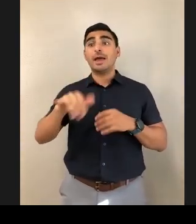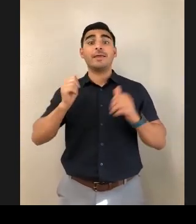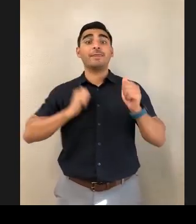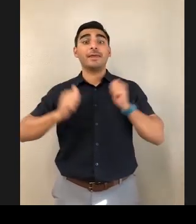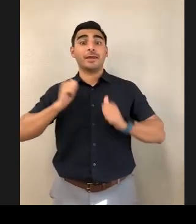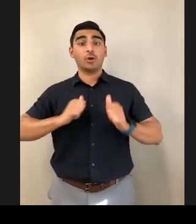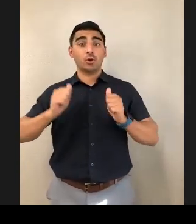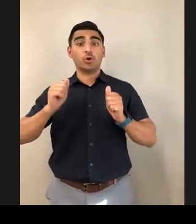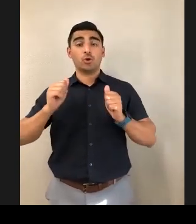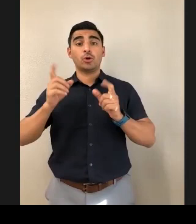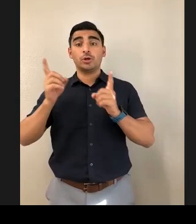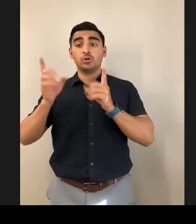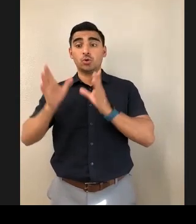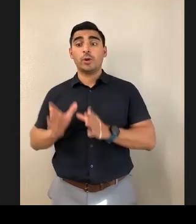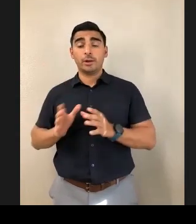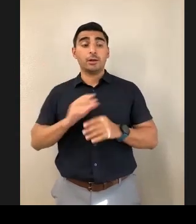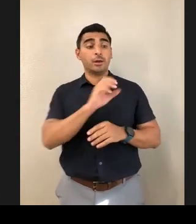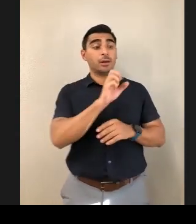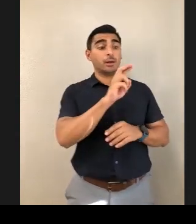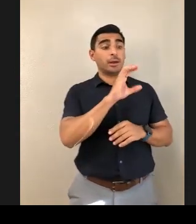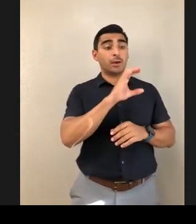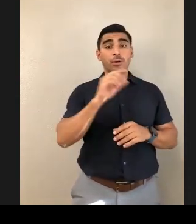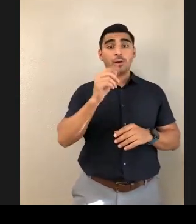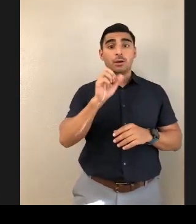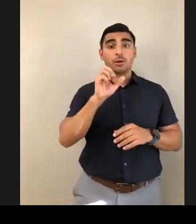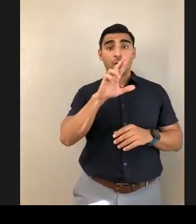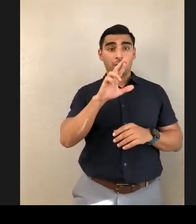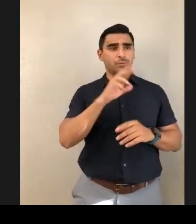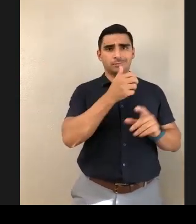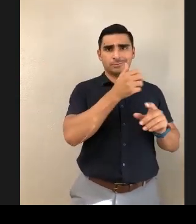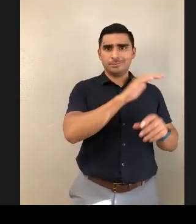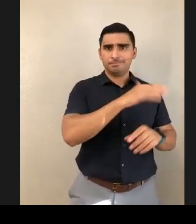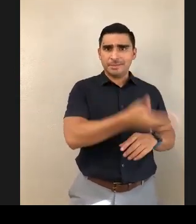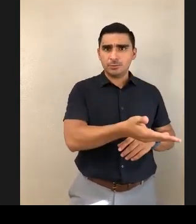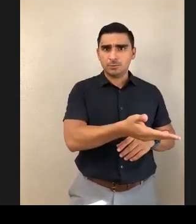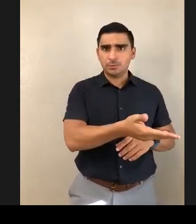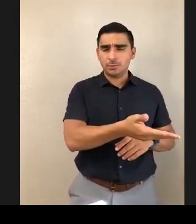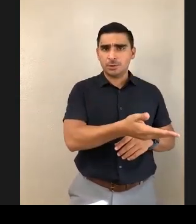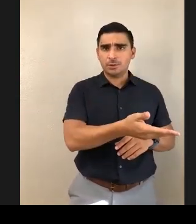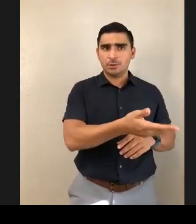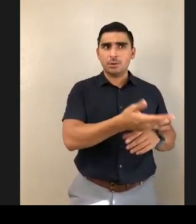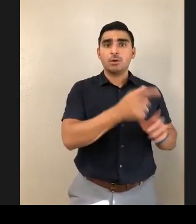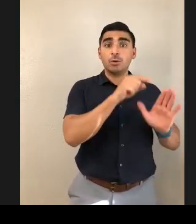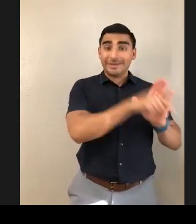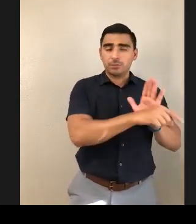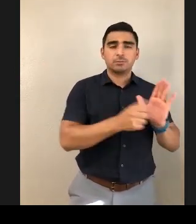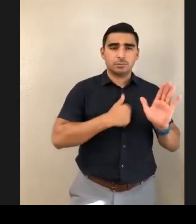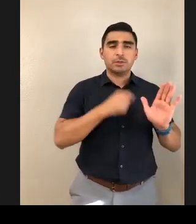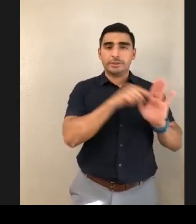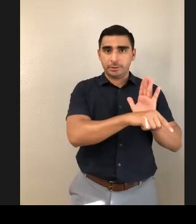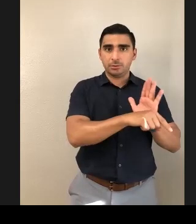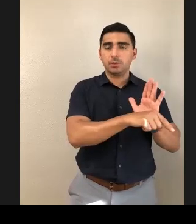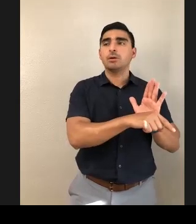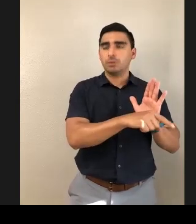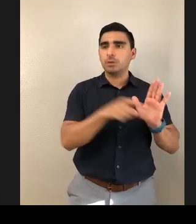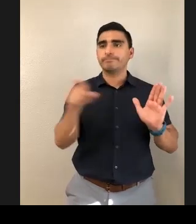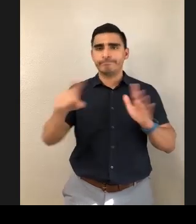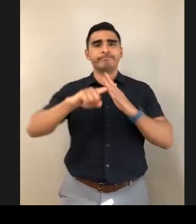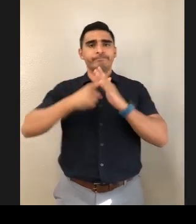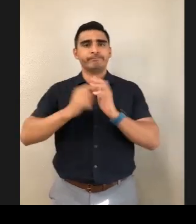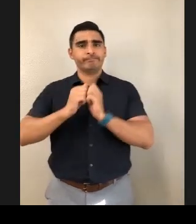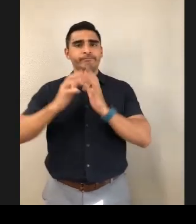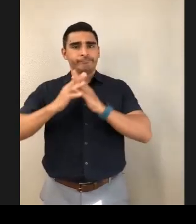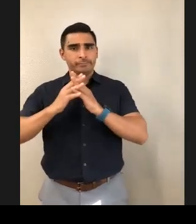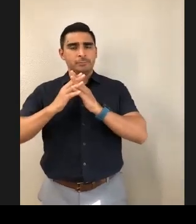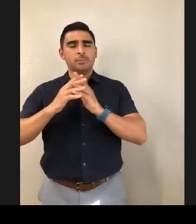director de teatro hizo esta obra después de la muerte de Eric Garner. Y para mí fue muy interesante